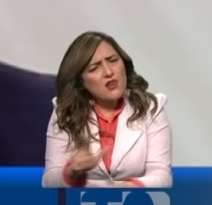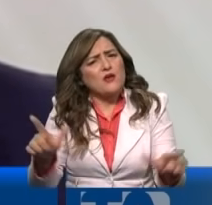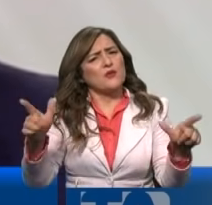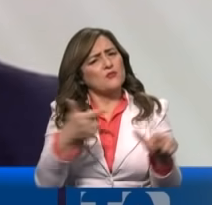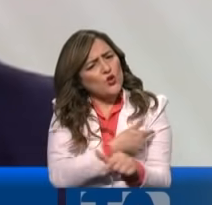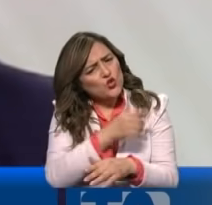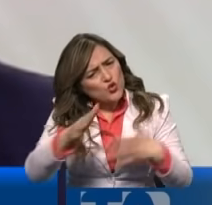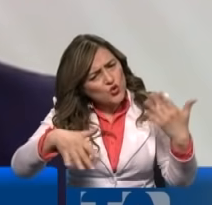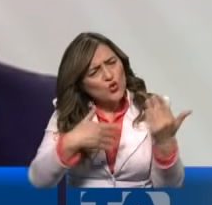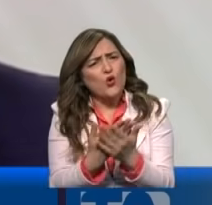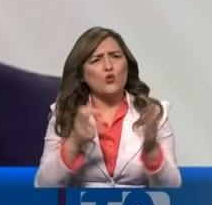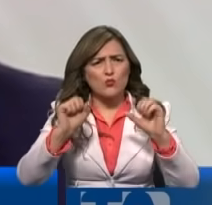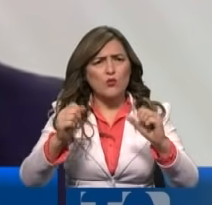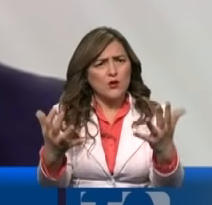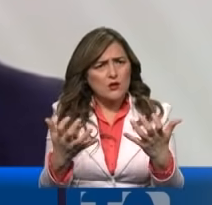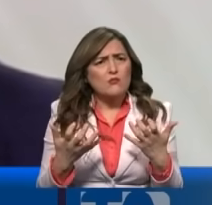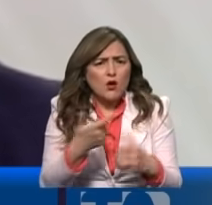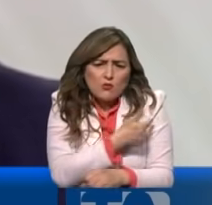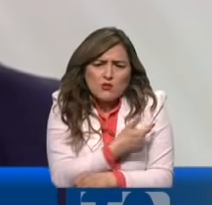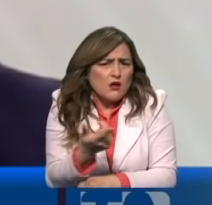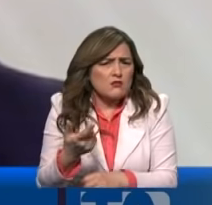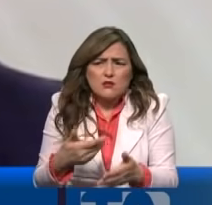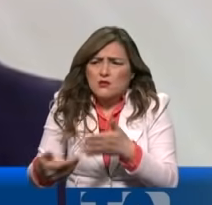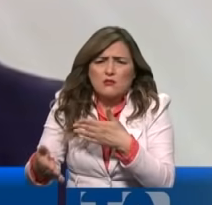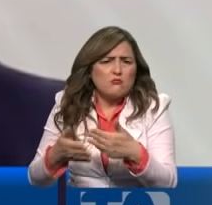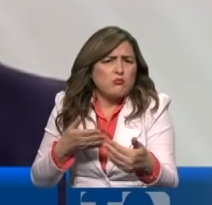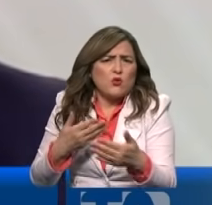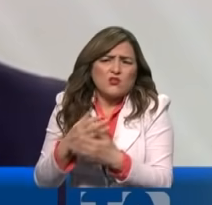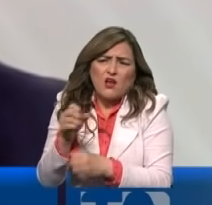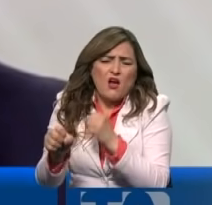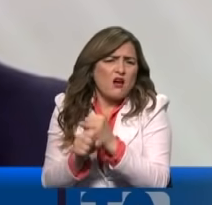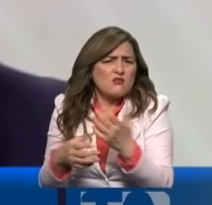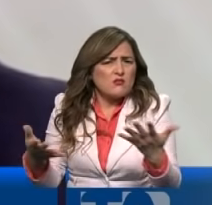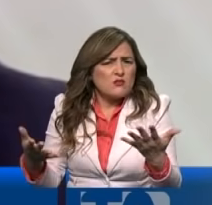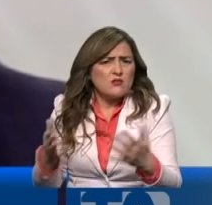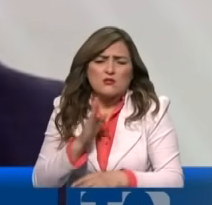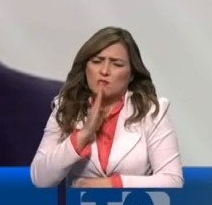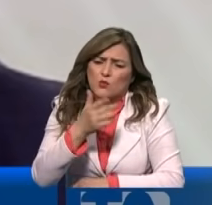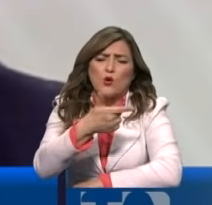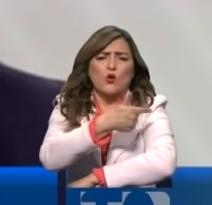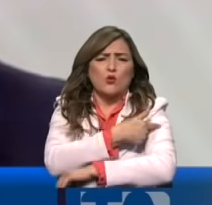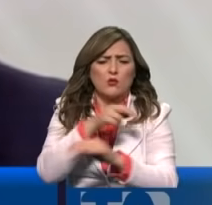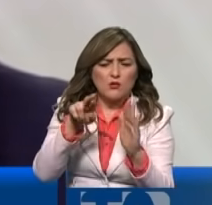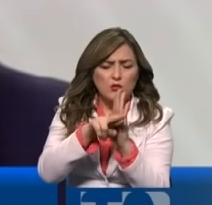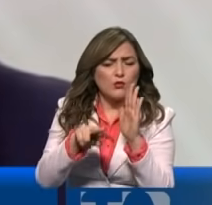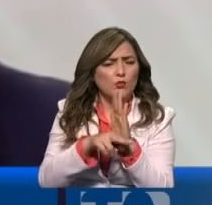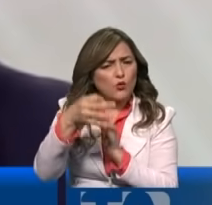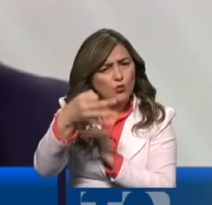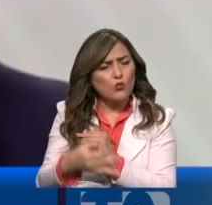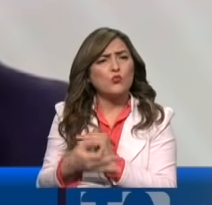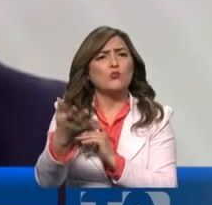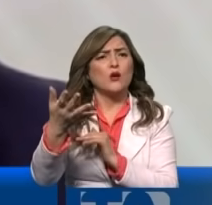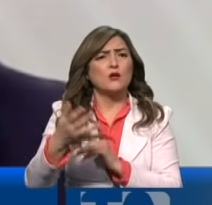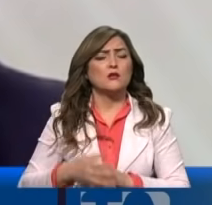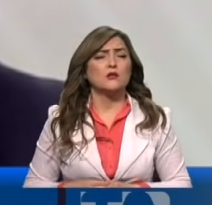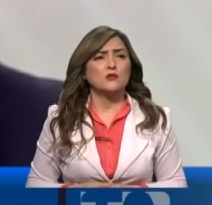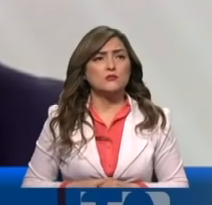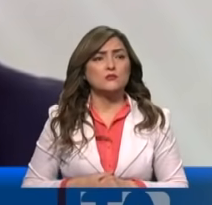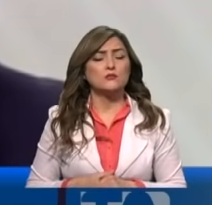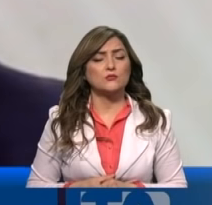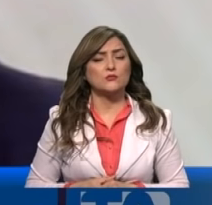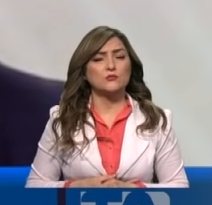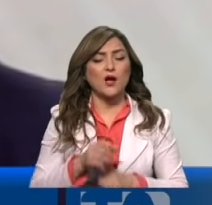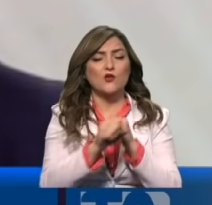a que todos quienes quieren vacunarse, independientemente de la edad, siempre y cuando cumplan con lo que tiene todavía establecido el país,